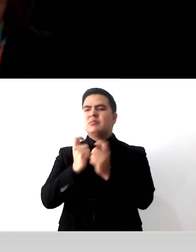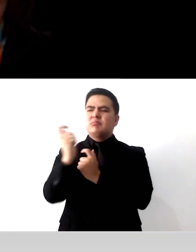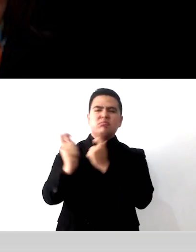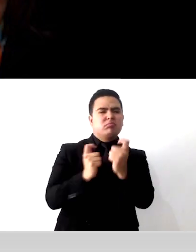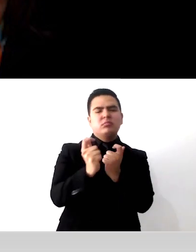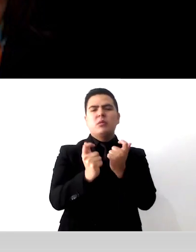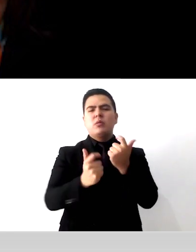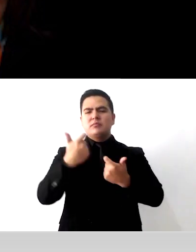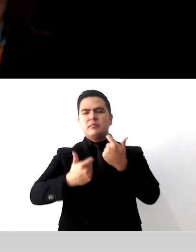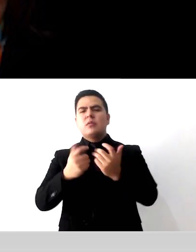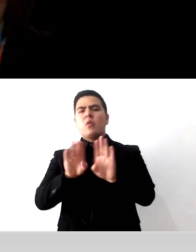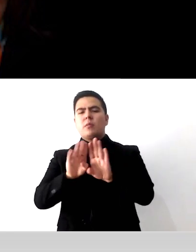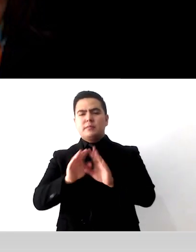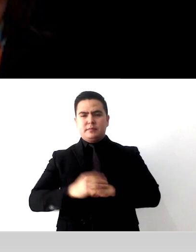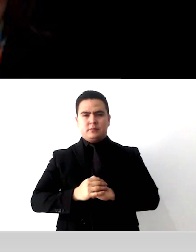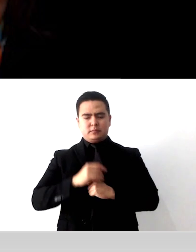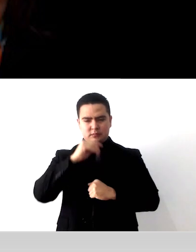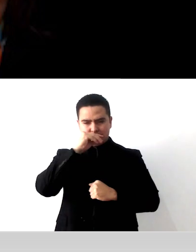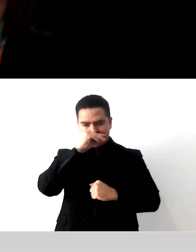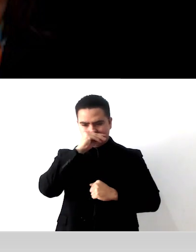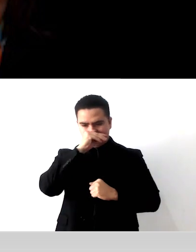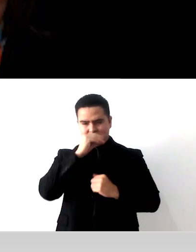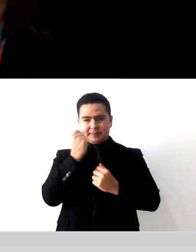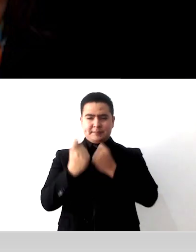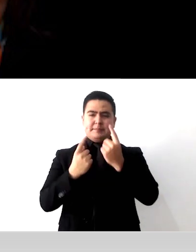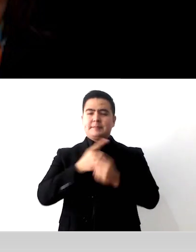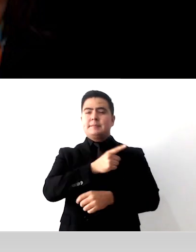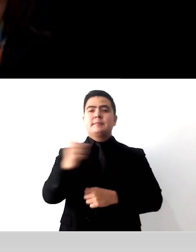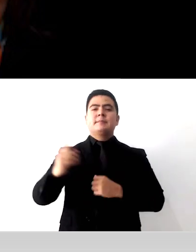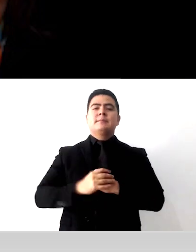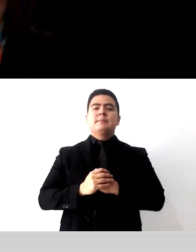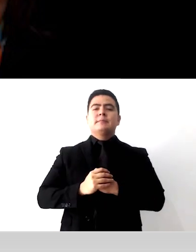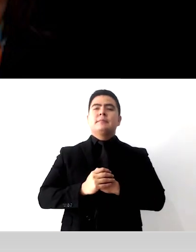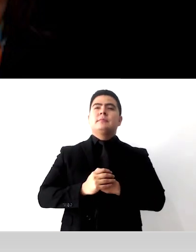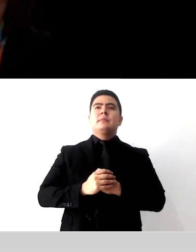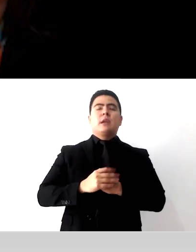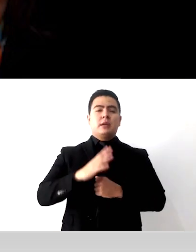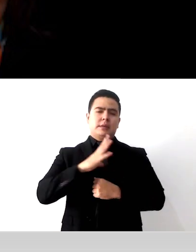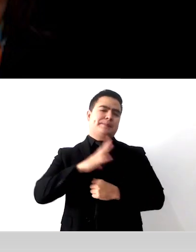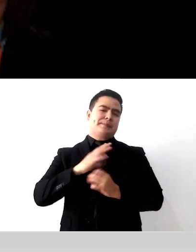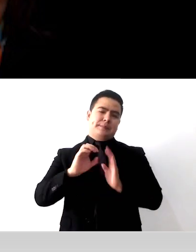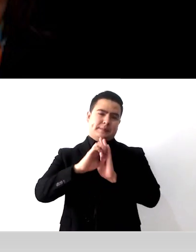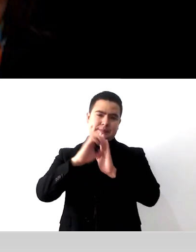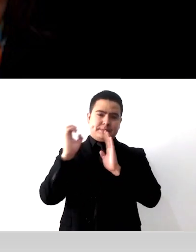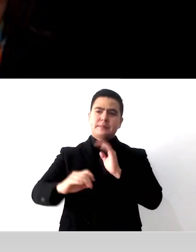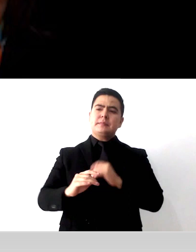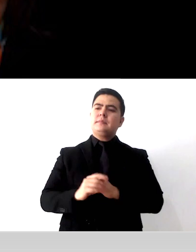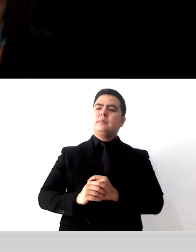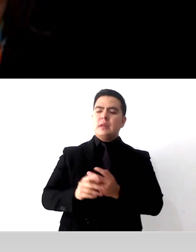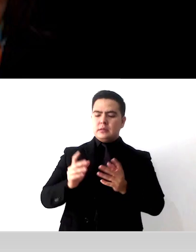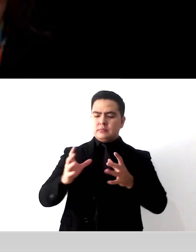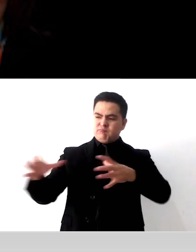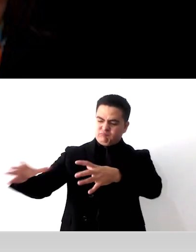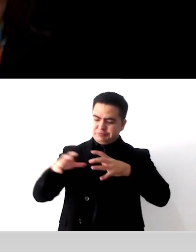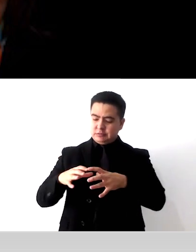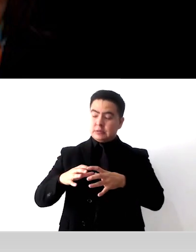estudios muy formales en todos los institutos donde analizan si los partidos cumplen con el destino de un porcentaje de su